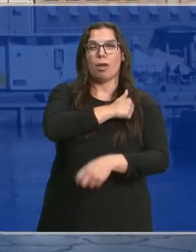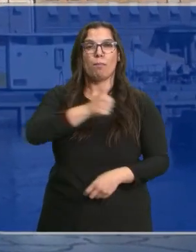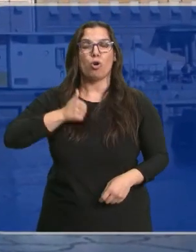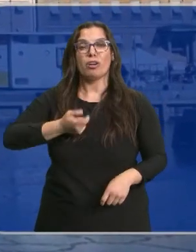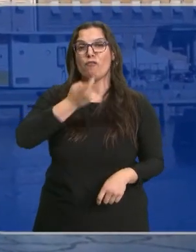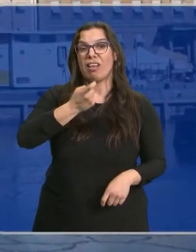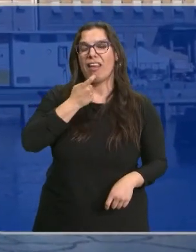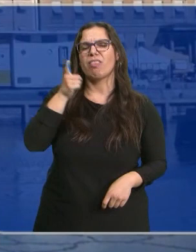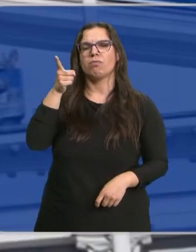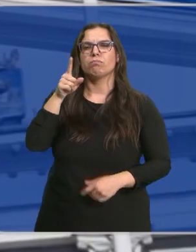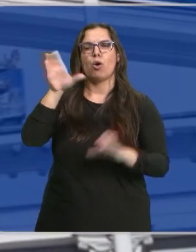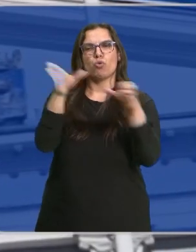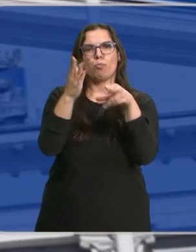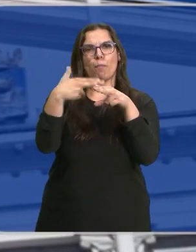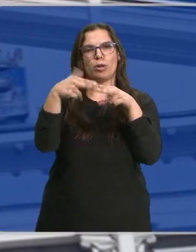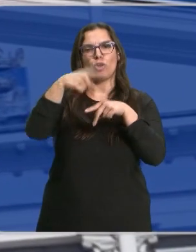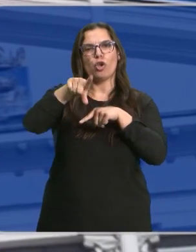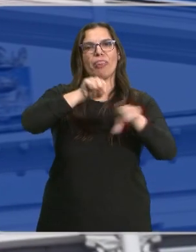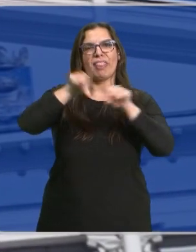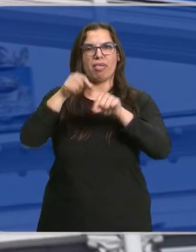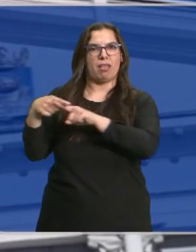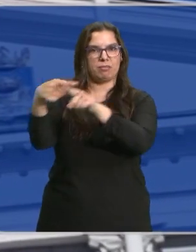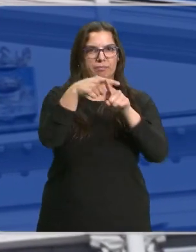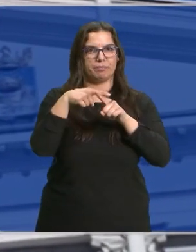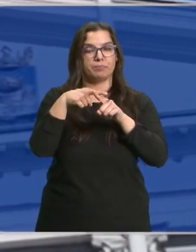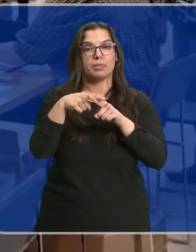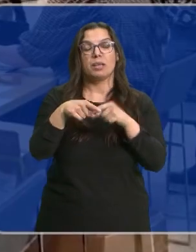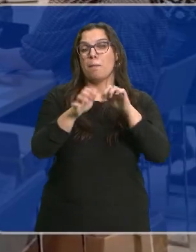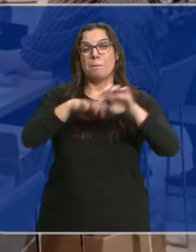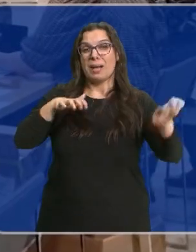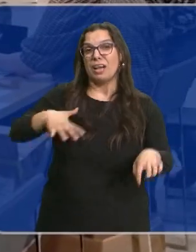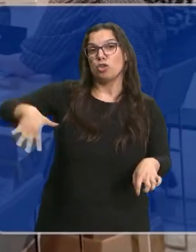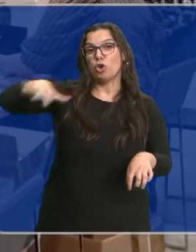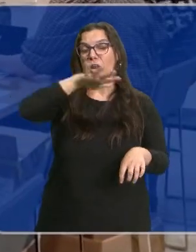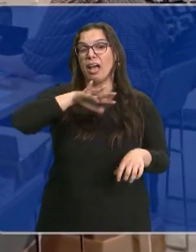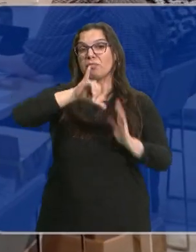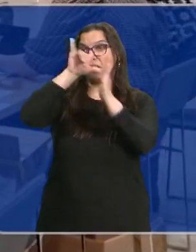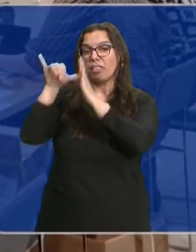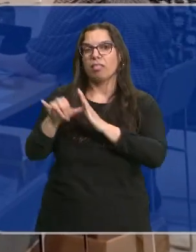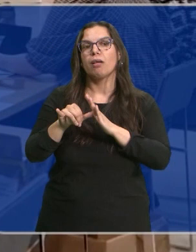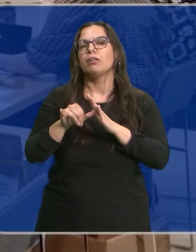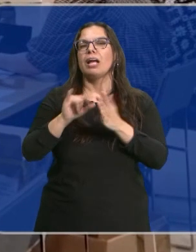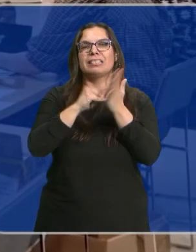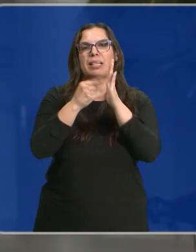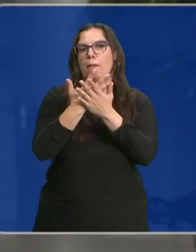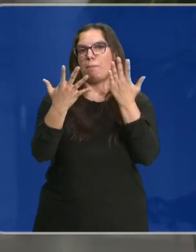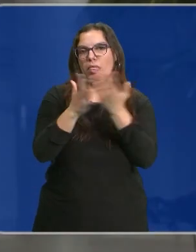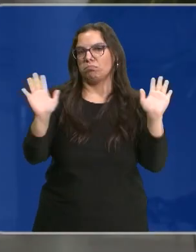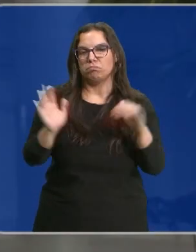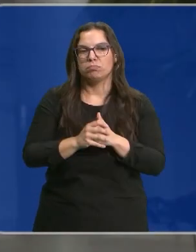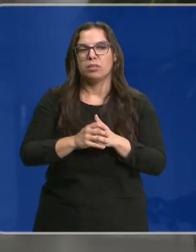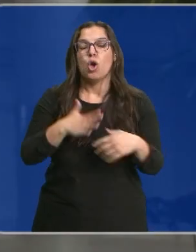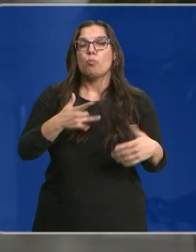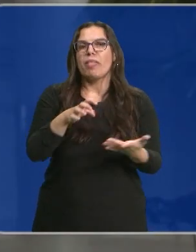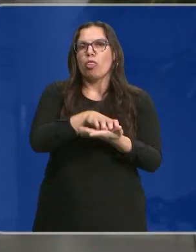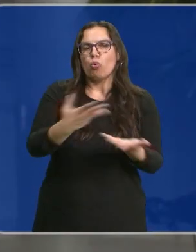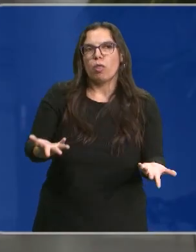Finlandia, son los partidos políticos los que designan a los miembros. Y en la mayoría de estados de nuestro entorno se utiliza un sistema mixto. Siempre nos podría